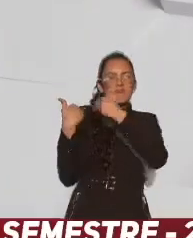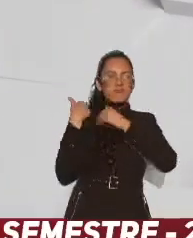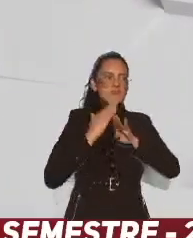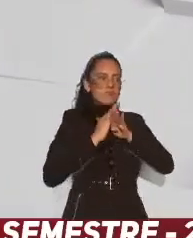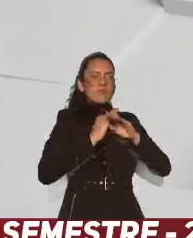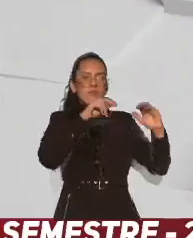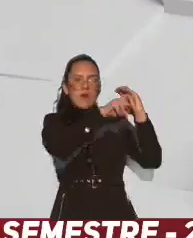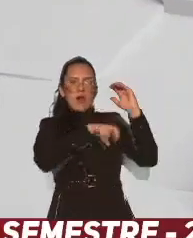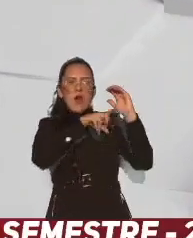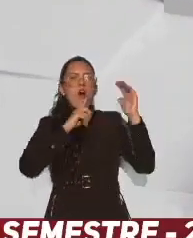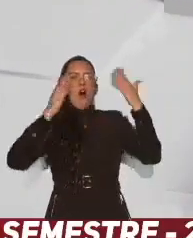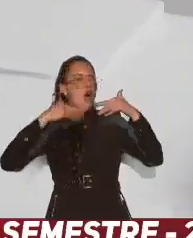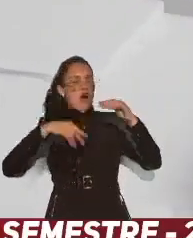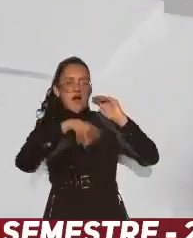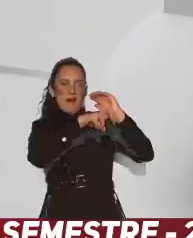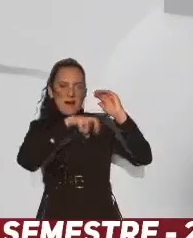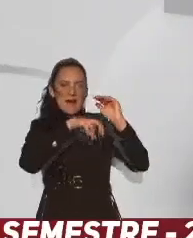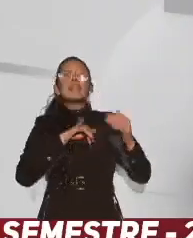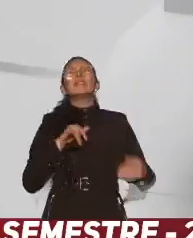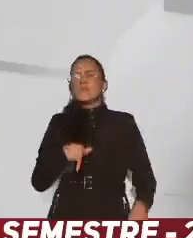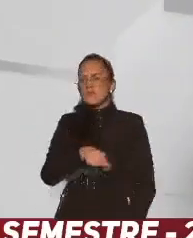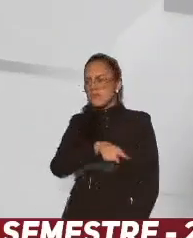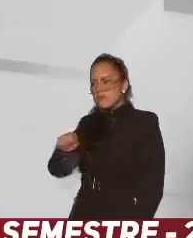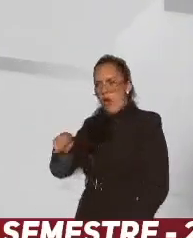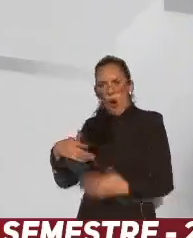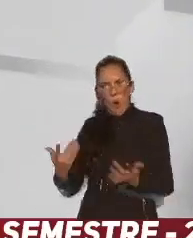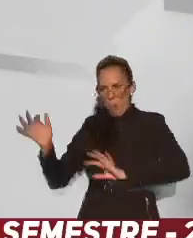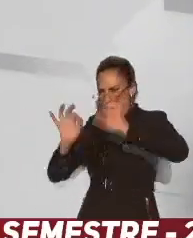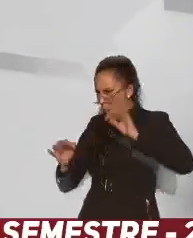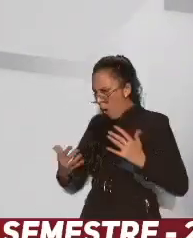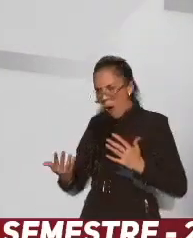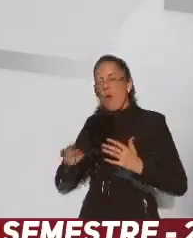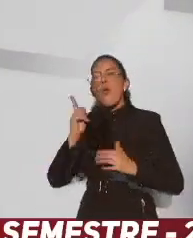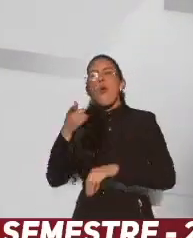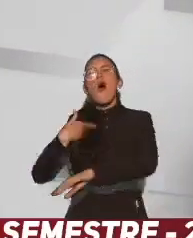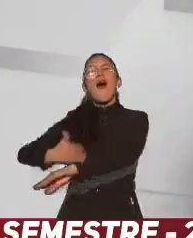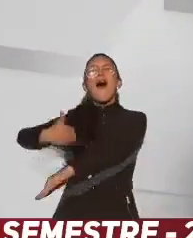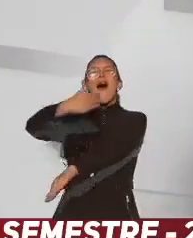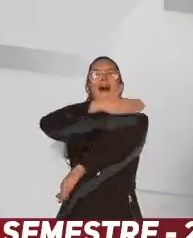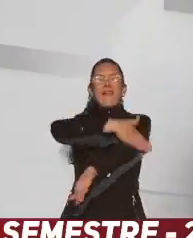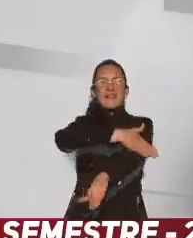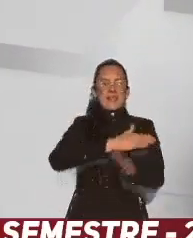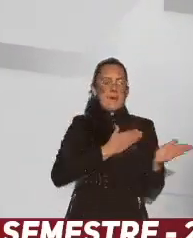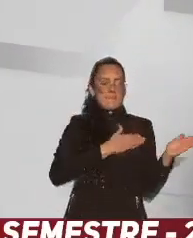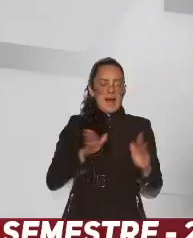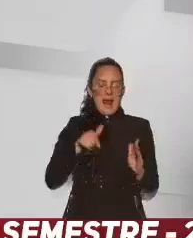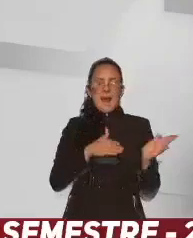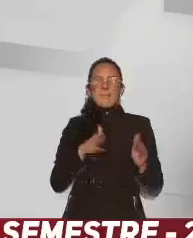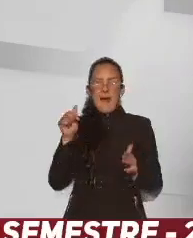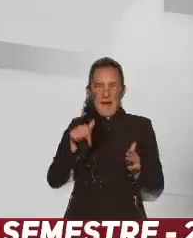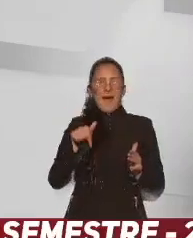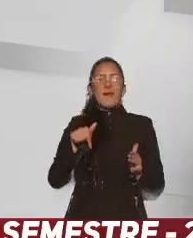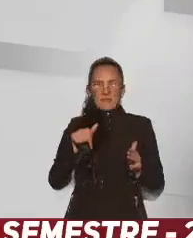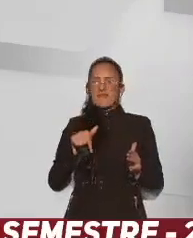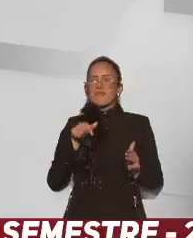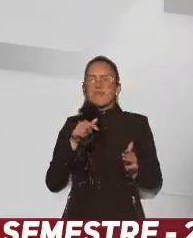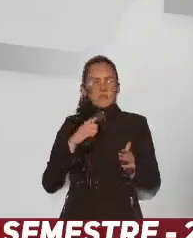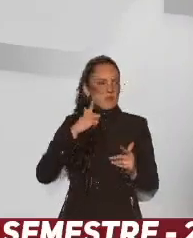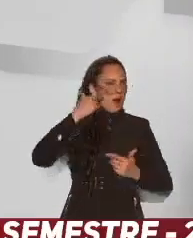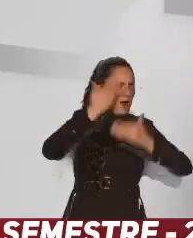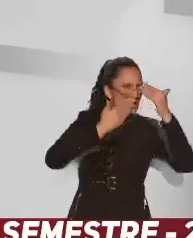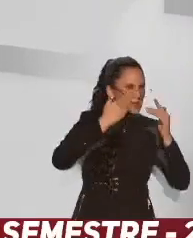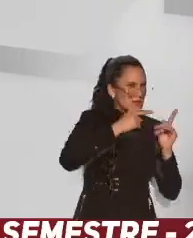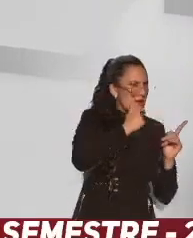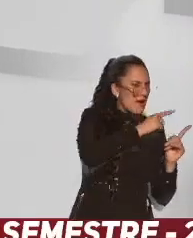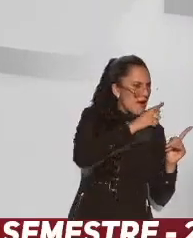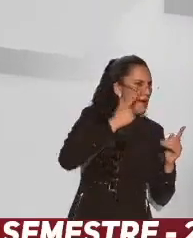a través de un planeamiento basado en el análisis de inteligencia